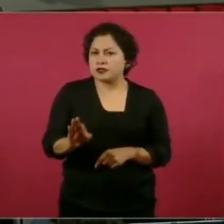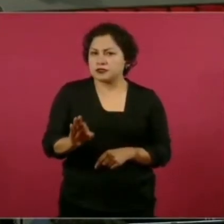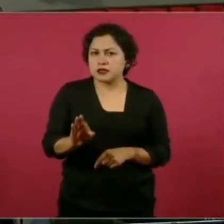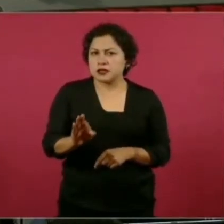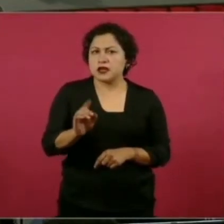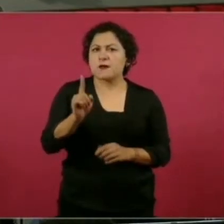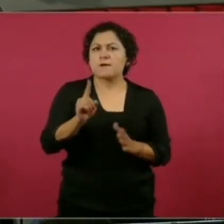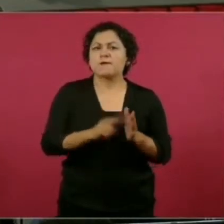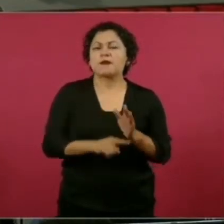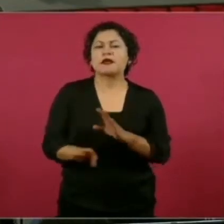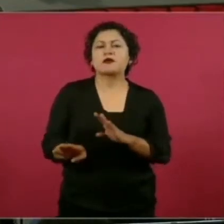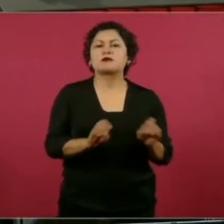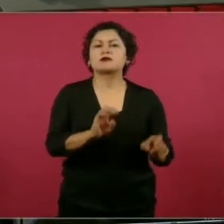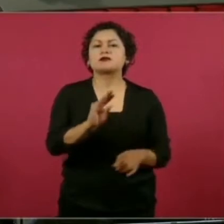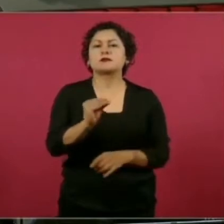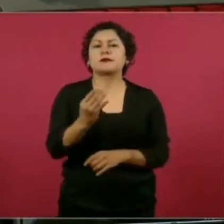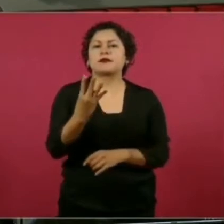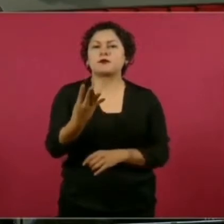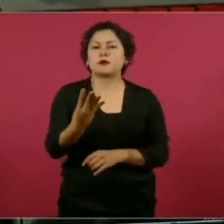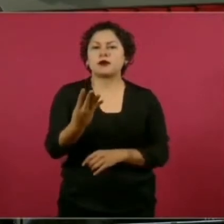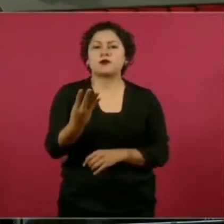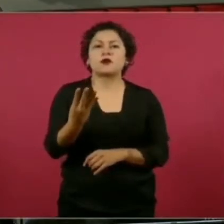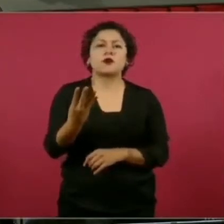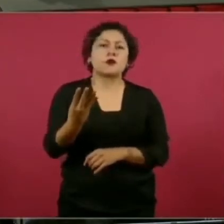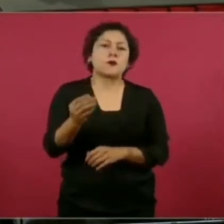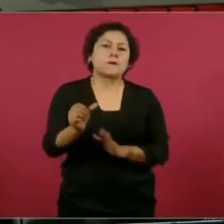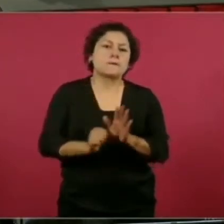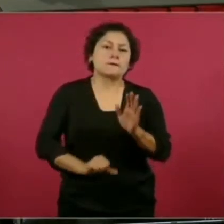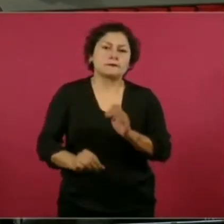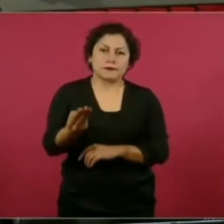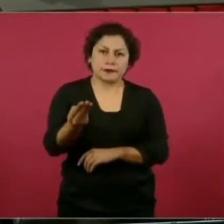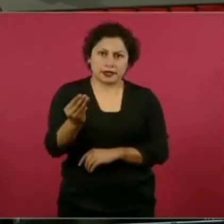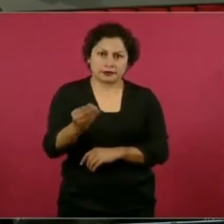de 1994,